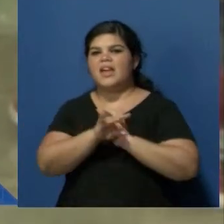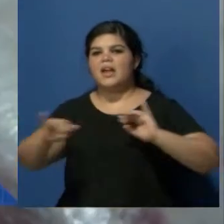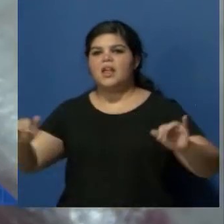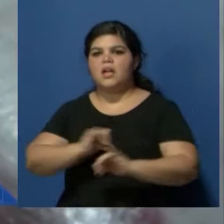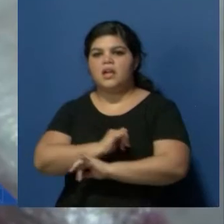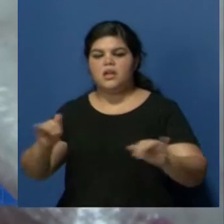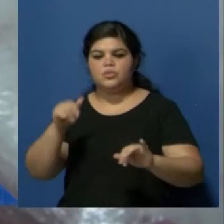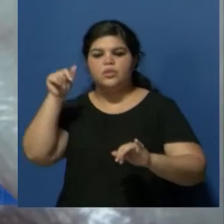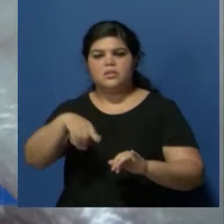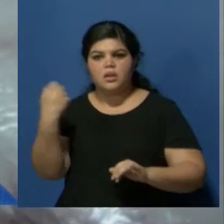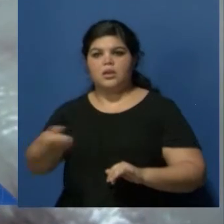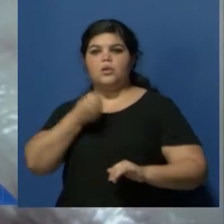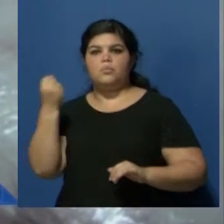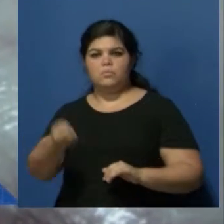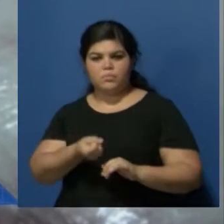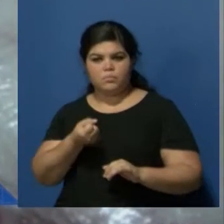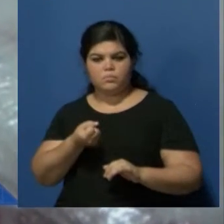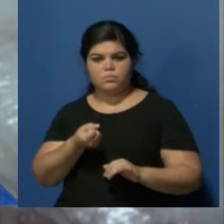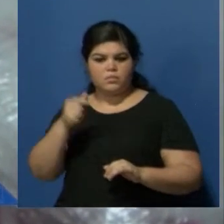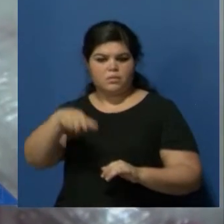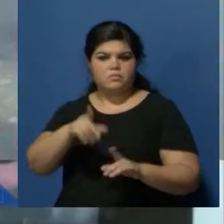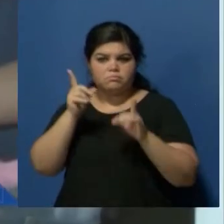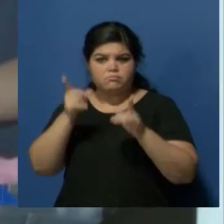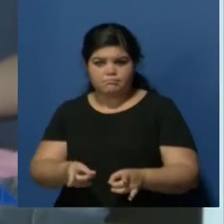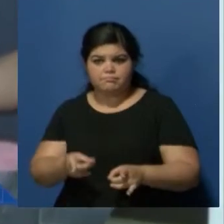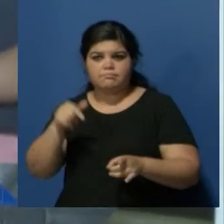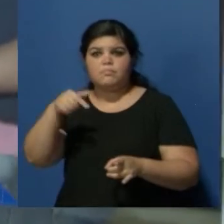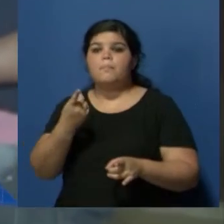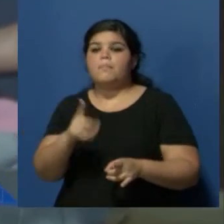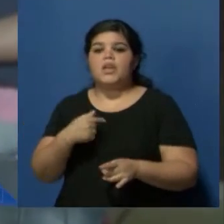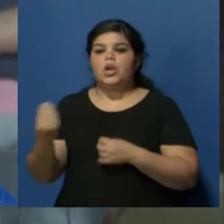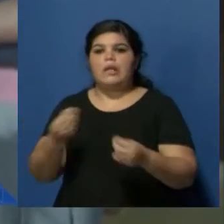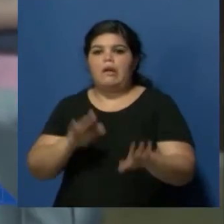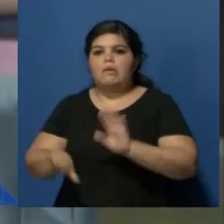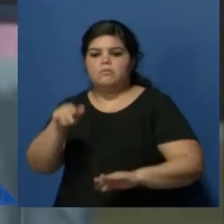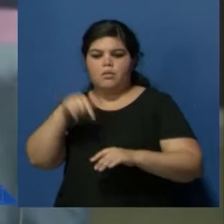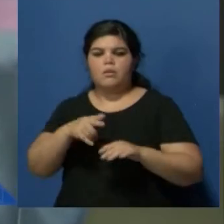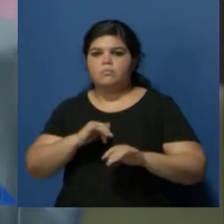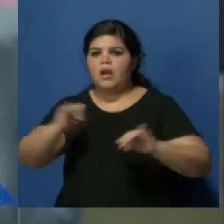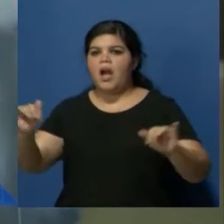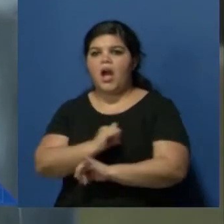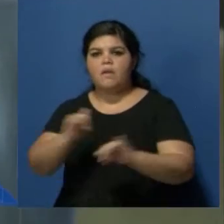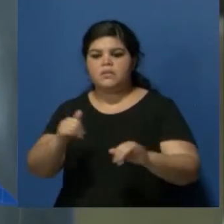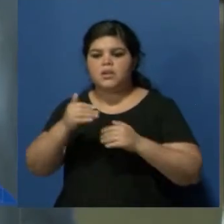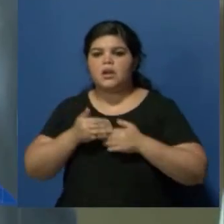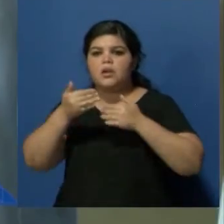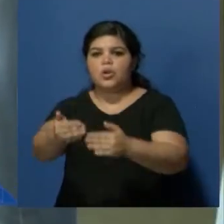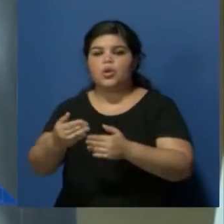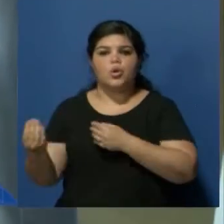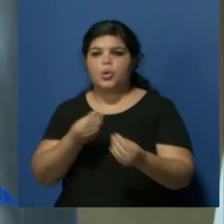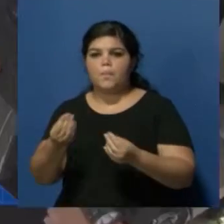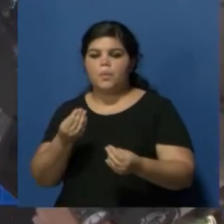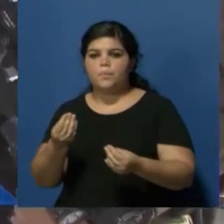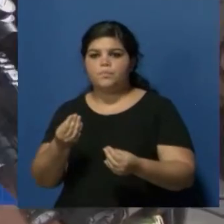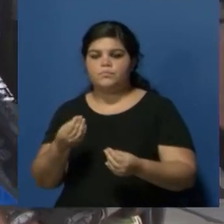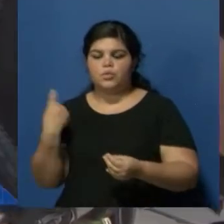porque ponen alguna medida en agenda el tema. La pregunta es qué se va a hacer a partir de esto. Si nosotros pensamos que la Argentina